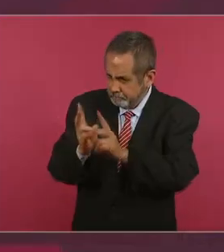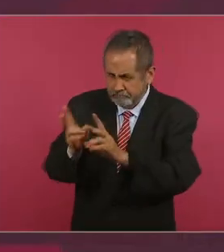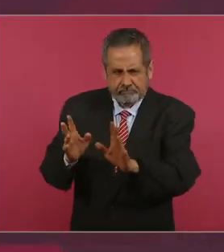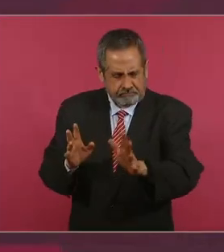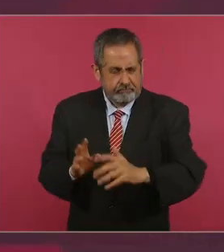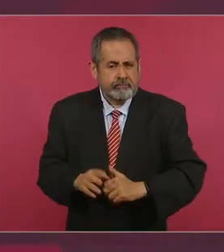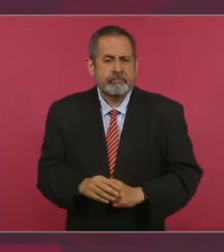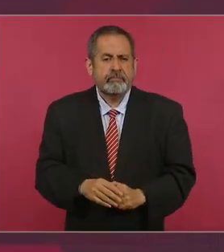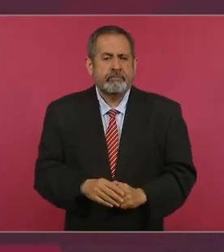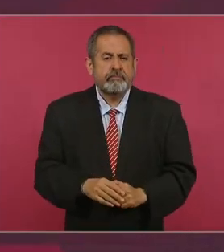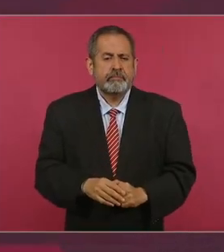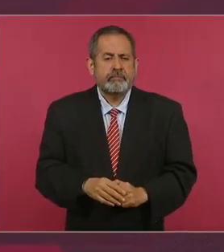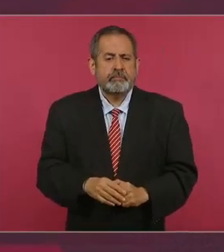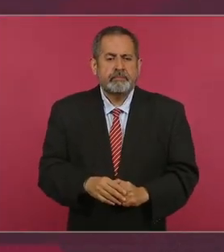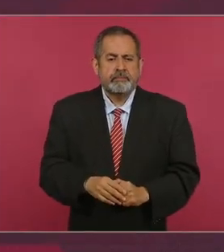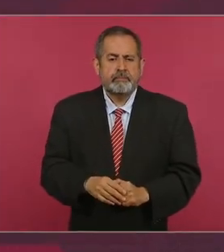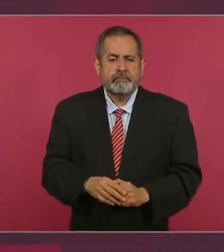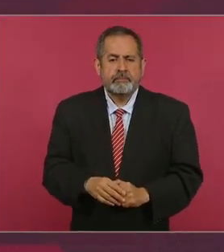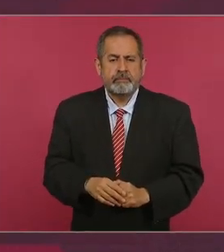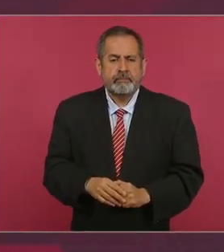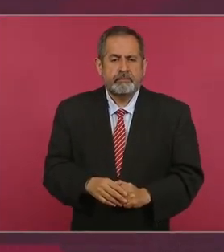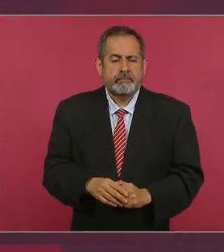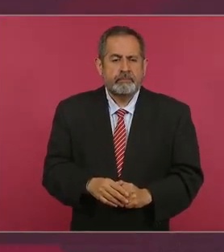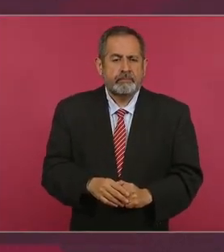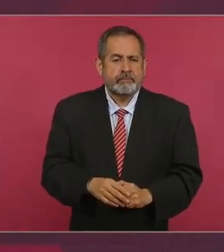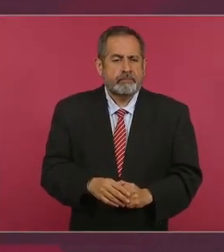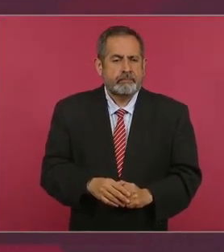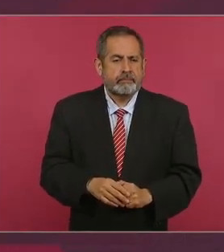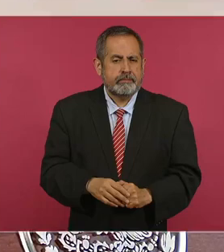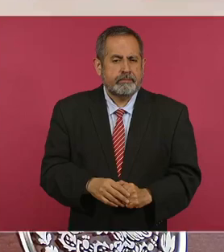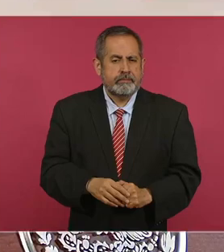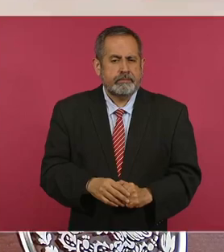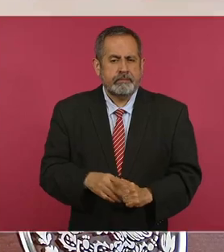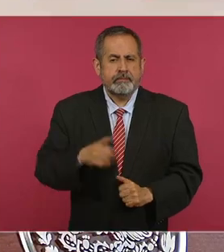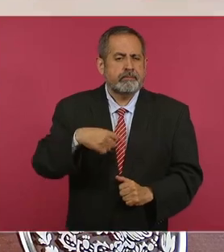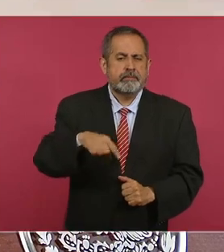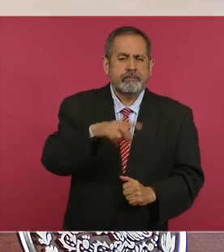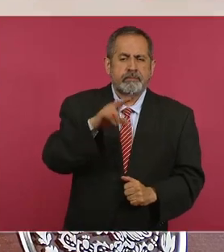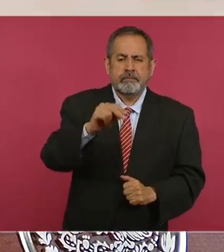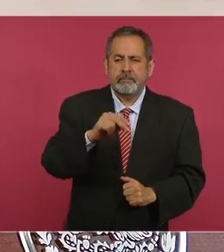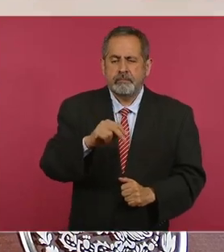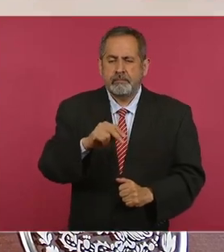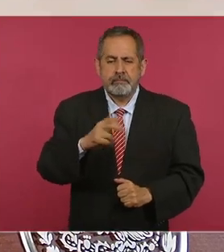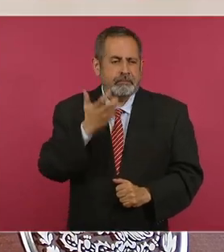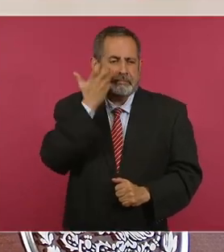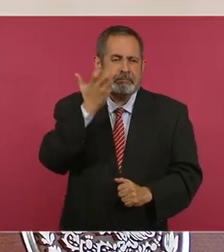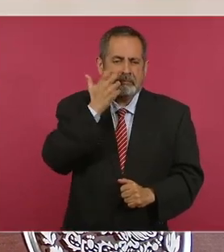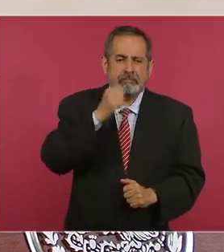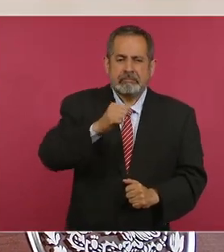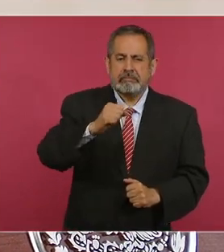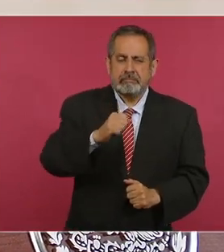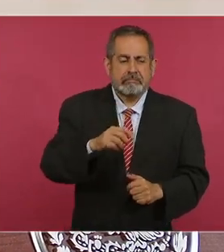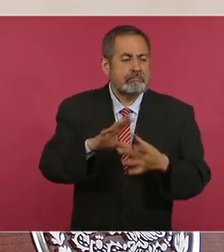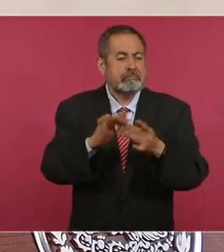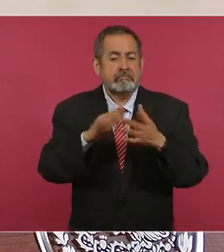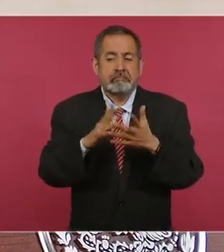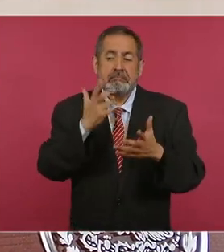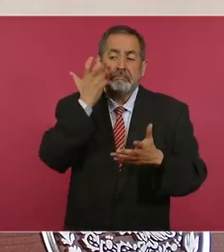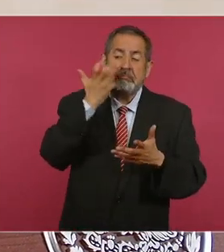O sea, no pongan una barrera de por medio, no actúen de